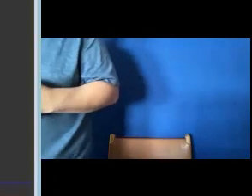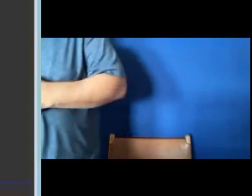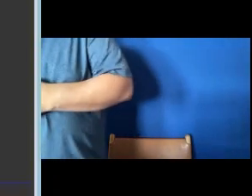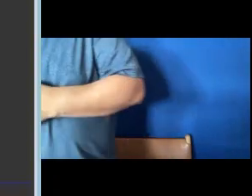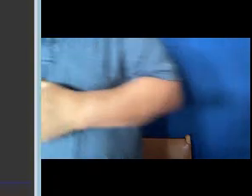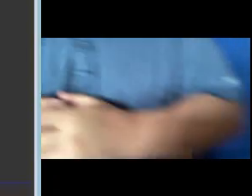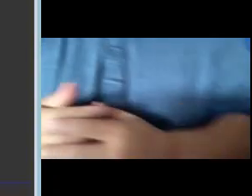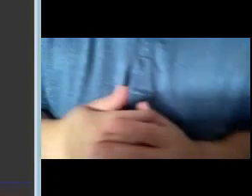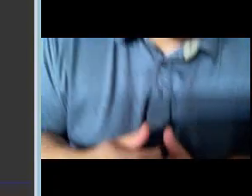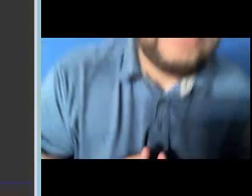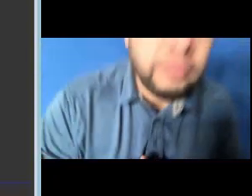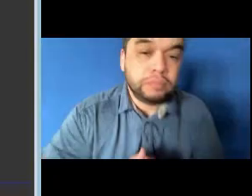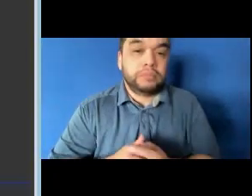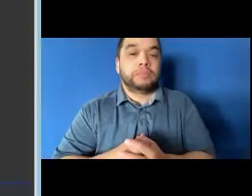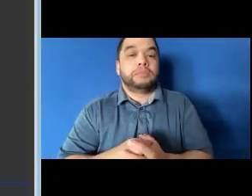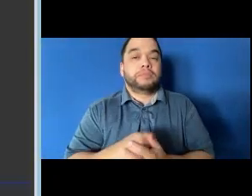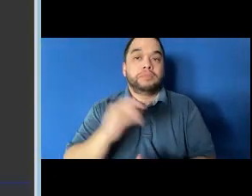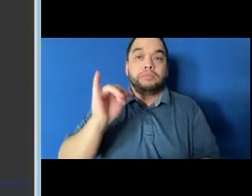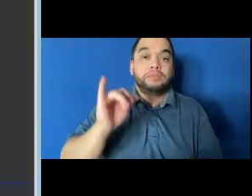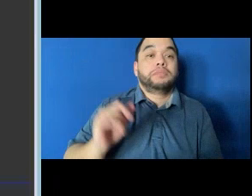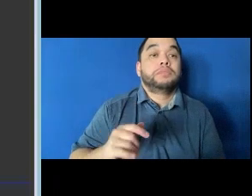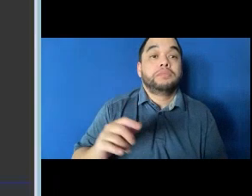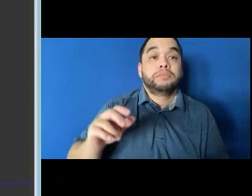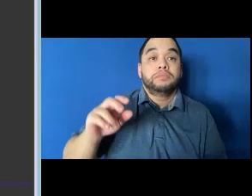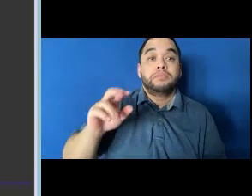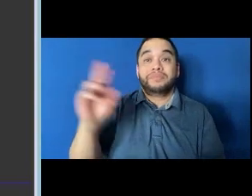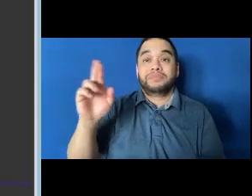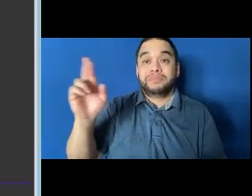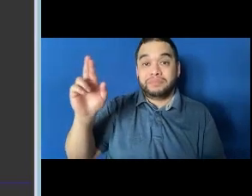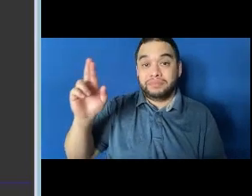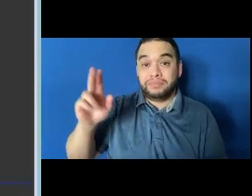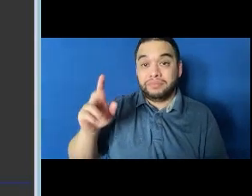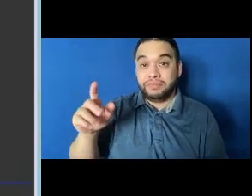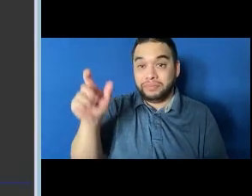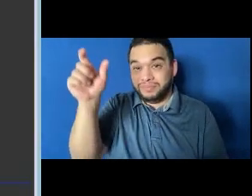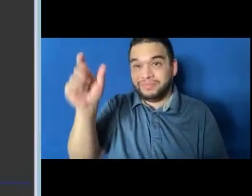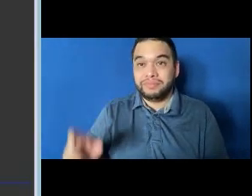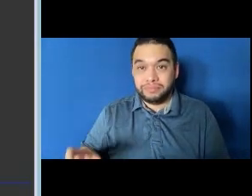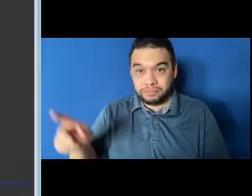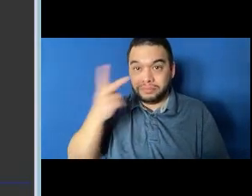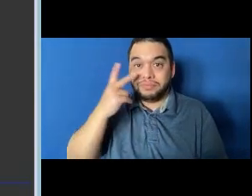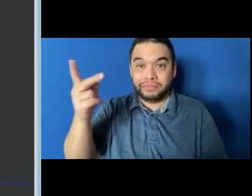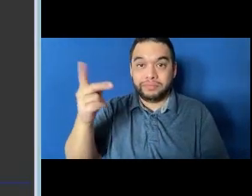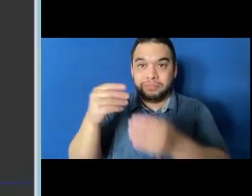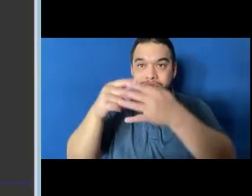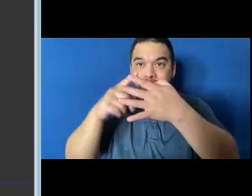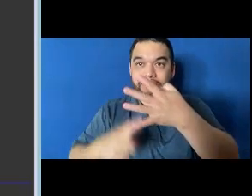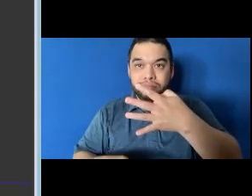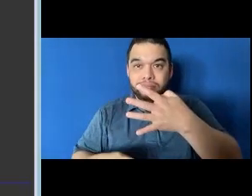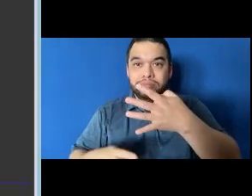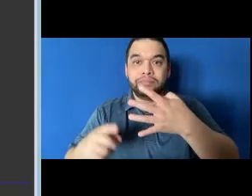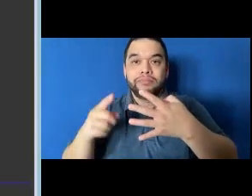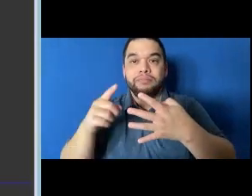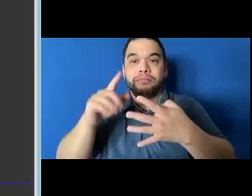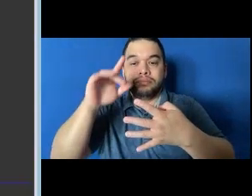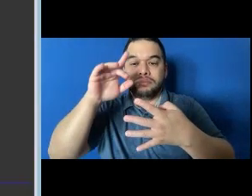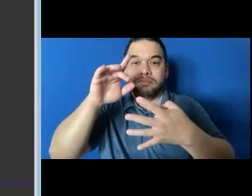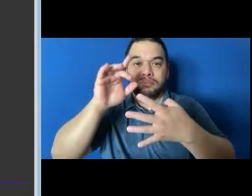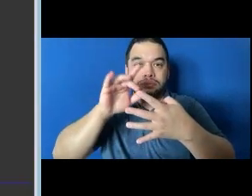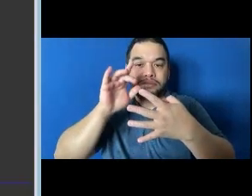el Also, the segundo one that we have de la here, derecha a izquierda, the aquí están second las from capas de datos que right to pueden left, estar we have the layers of data apagando si